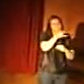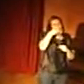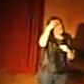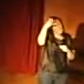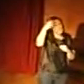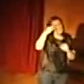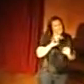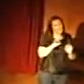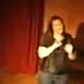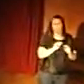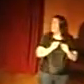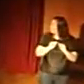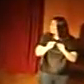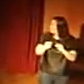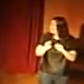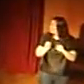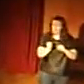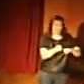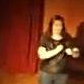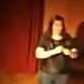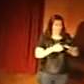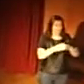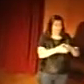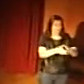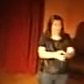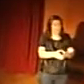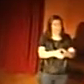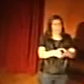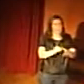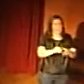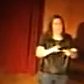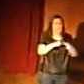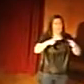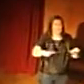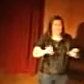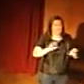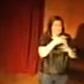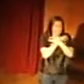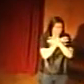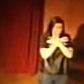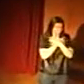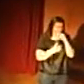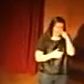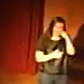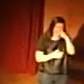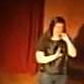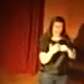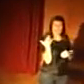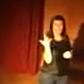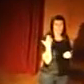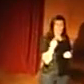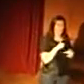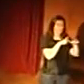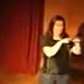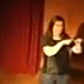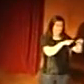paseando por sus falúas con sus falúas en el estanque grande del retiro eh hace muy poco les habló nuestro